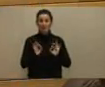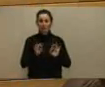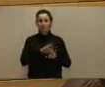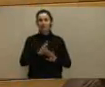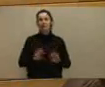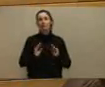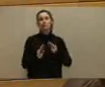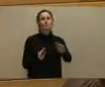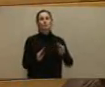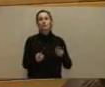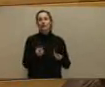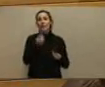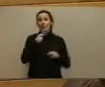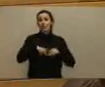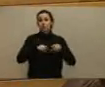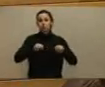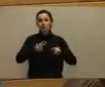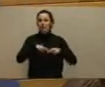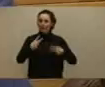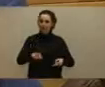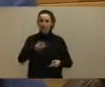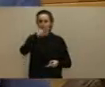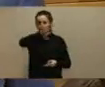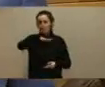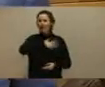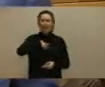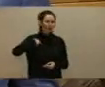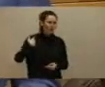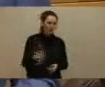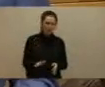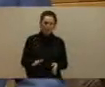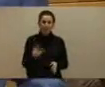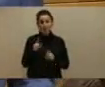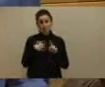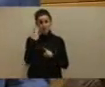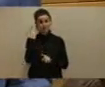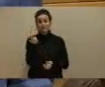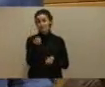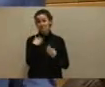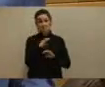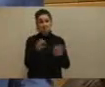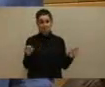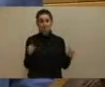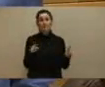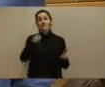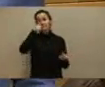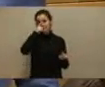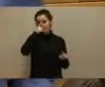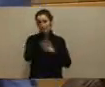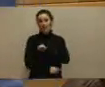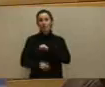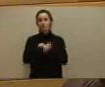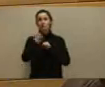Principado de Asturias tiene que tomar una actitud activa, llámelo usted denuncia, y no las fechas que usted remite después. Estamos hablando, le recuerdo, de agosto